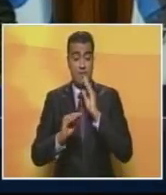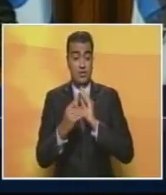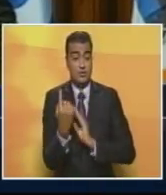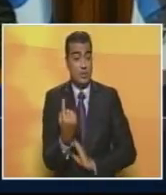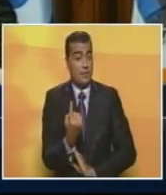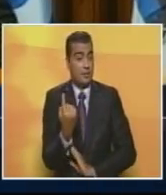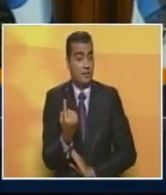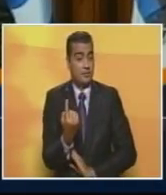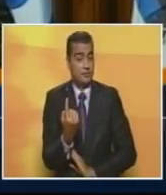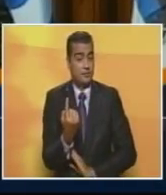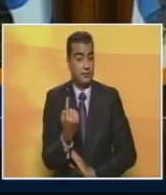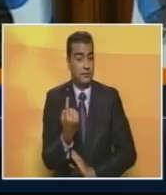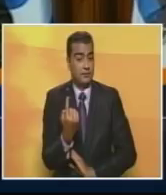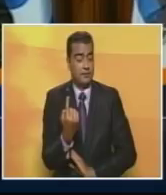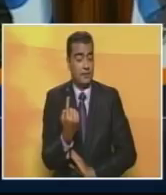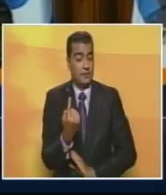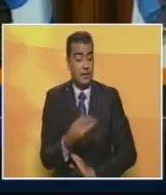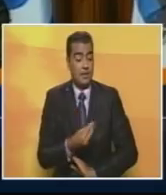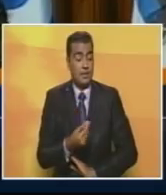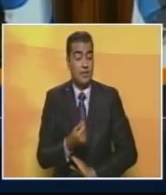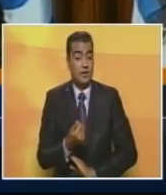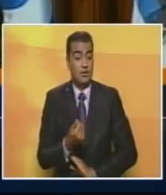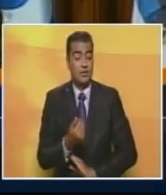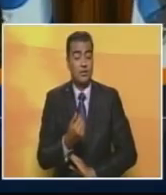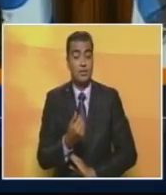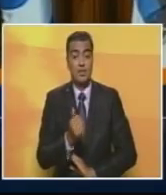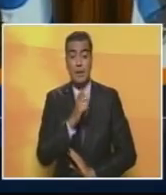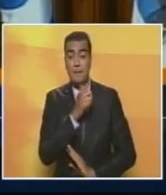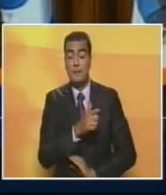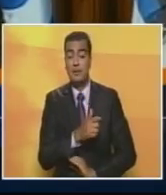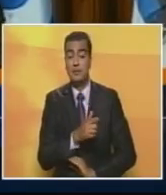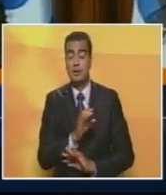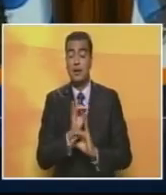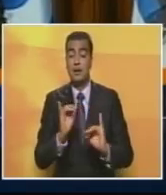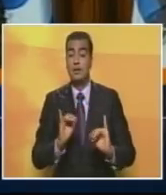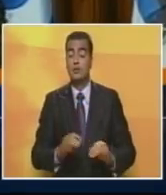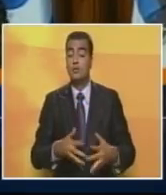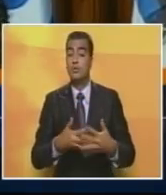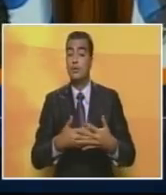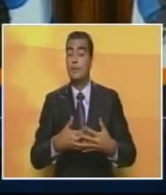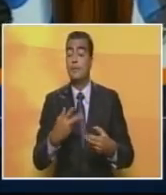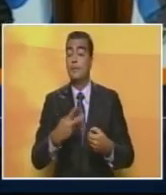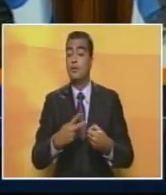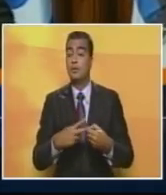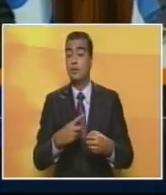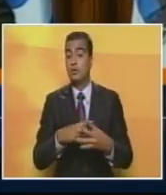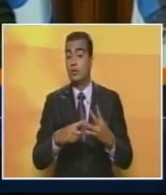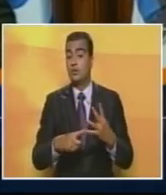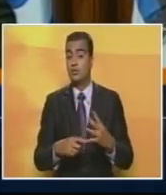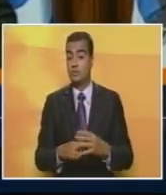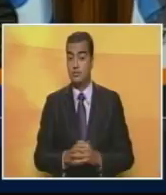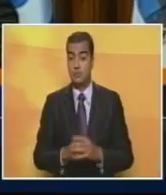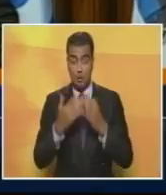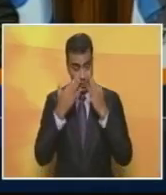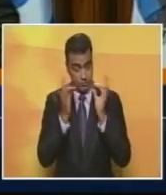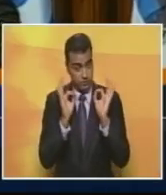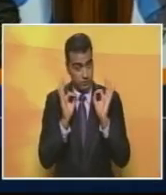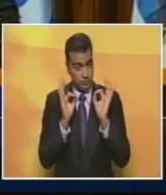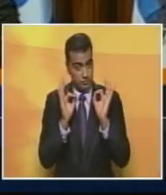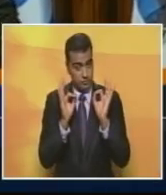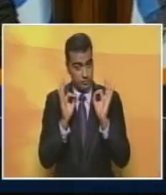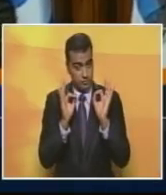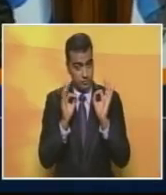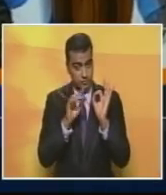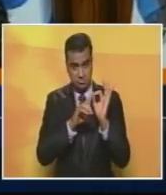solamente del desfalco, del daño a la industria petrolera. No me estoy refiriendo a otros delitos, ojo, ni